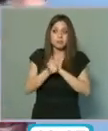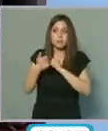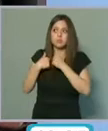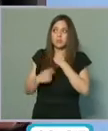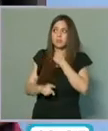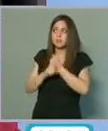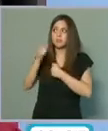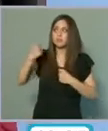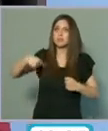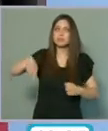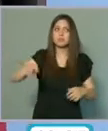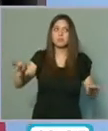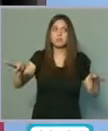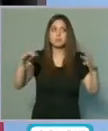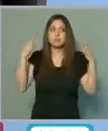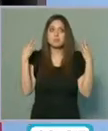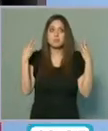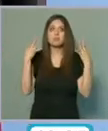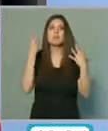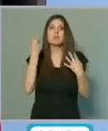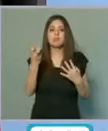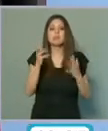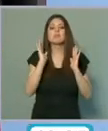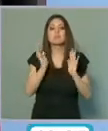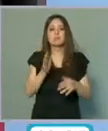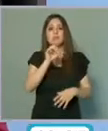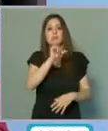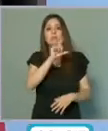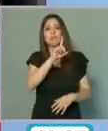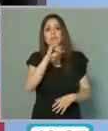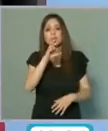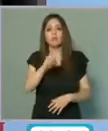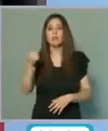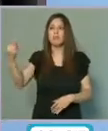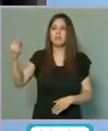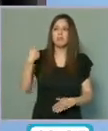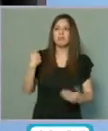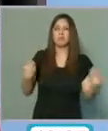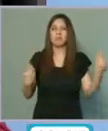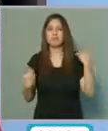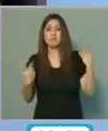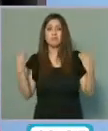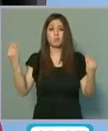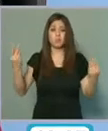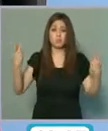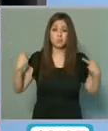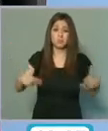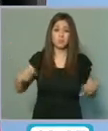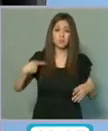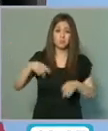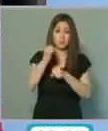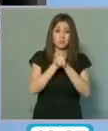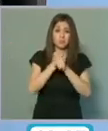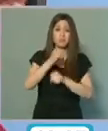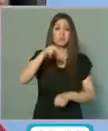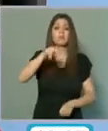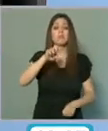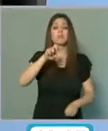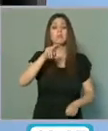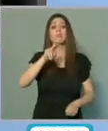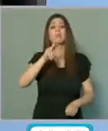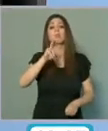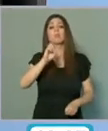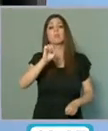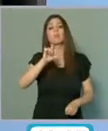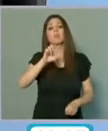vida cotidiana, ya podemos considerar que es una adicción. Diferentes estudiosos de la neurología te marcan que, pensando en